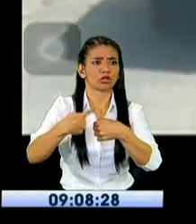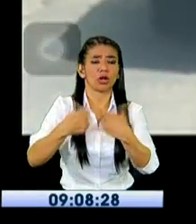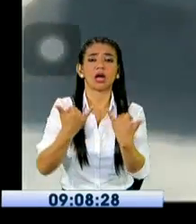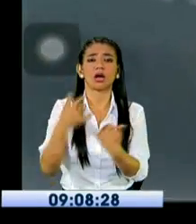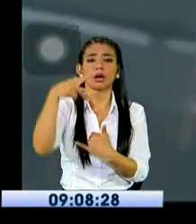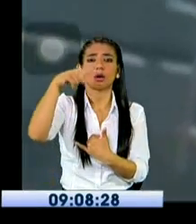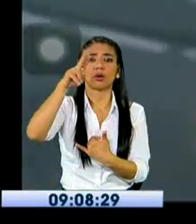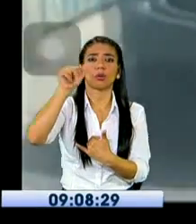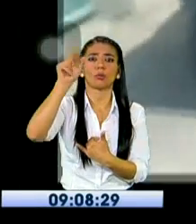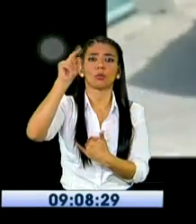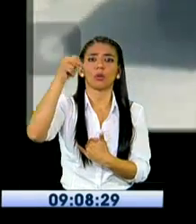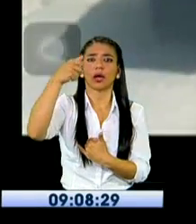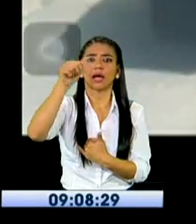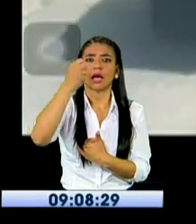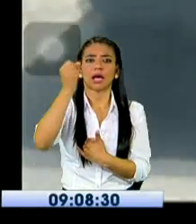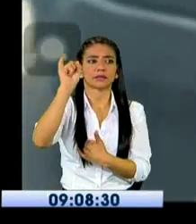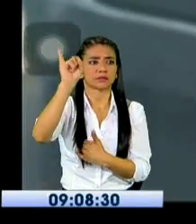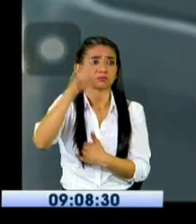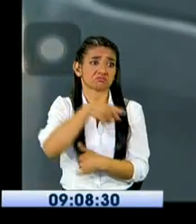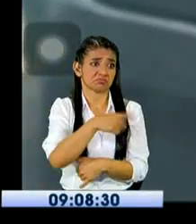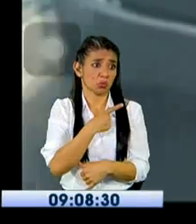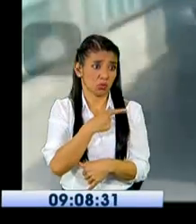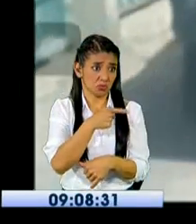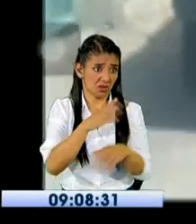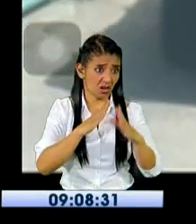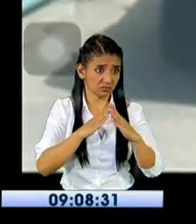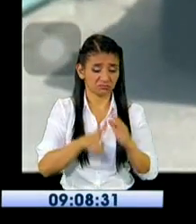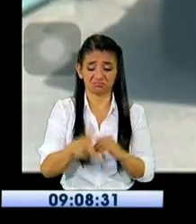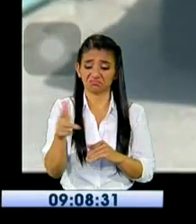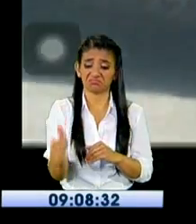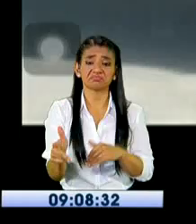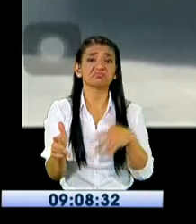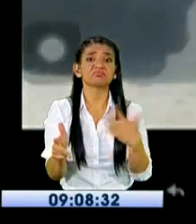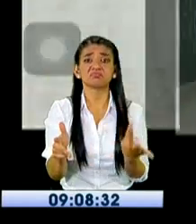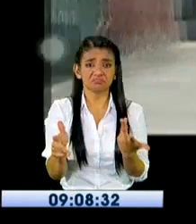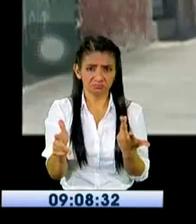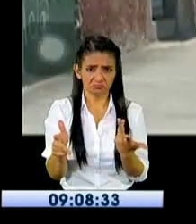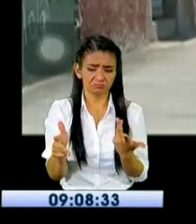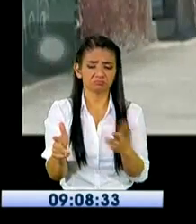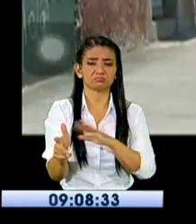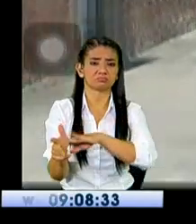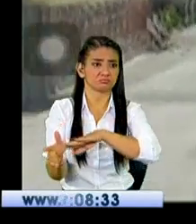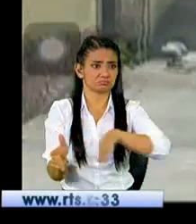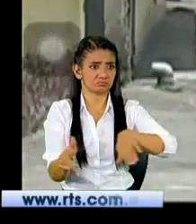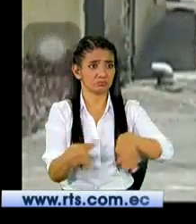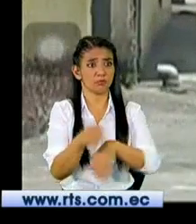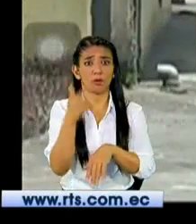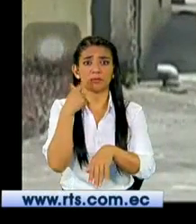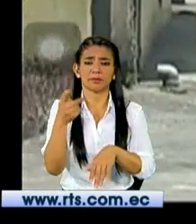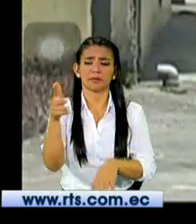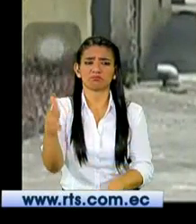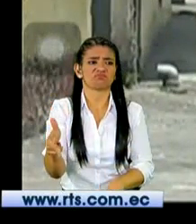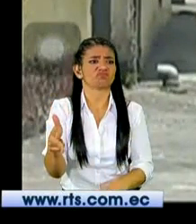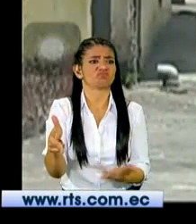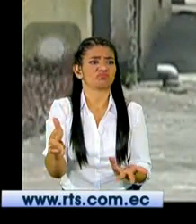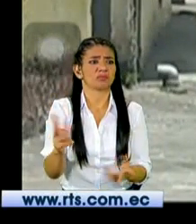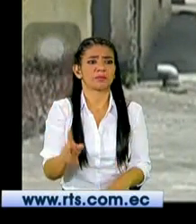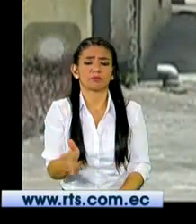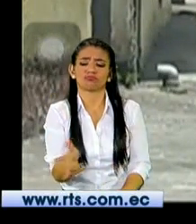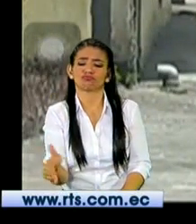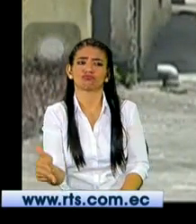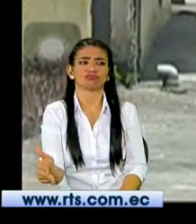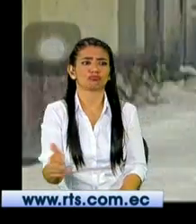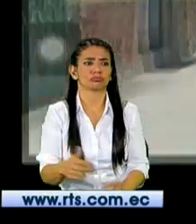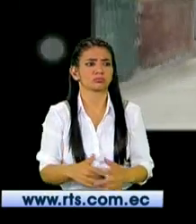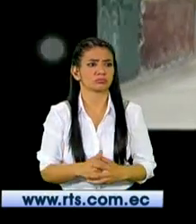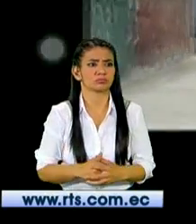Puengasí. Estito, dueño de casa. Que pasen por el otro lado. Y Estito se hace el gil y pone a un ladito la